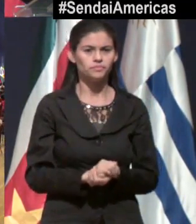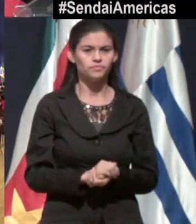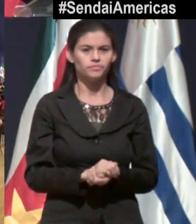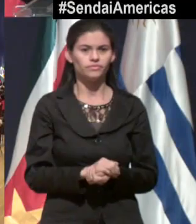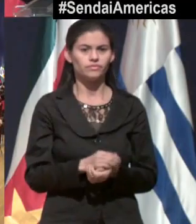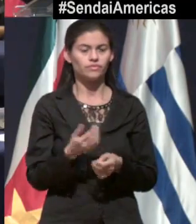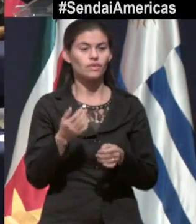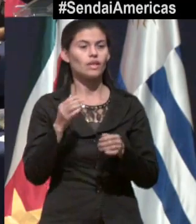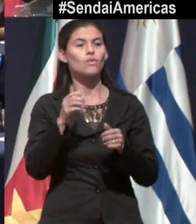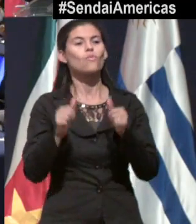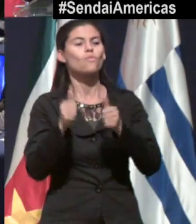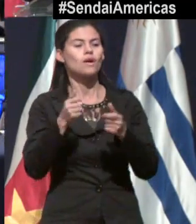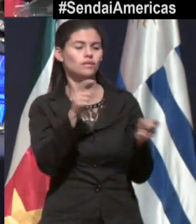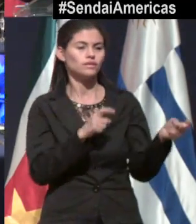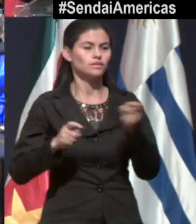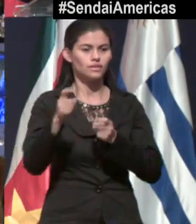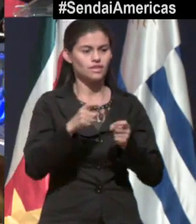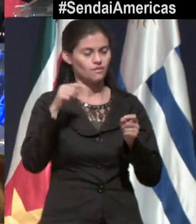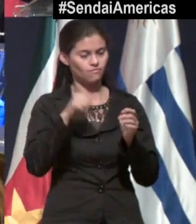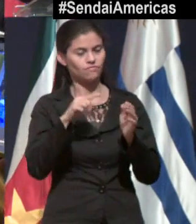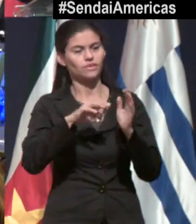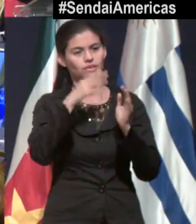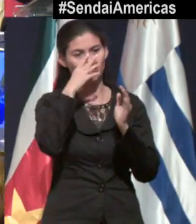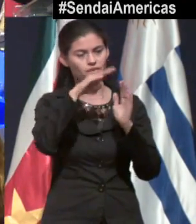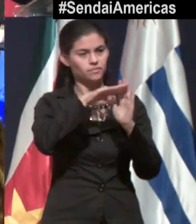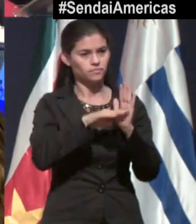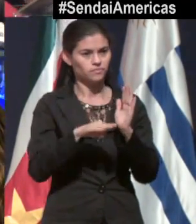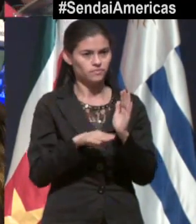las iniciativas estratégicas de la organización.